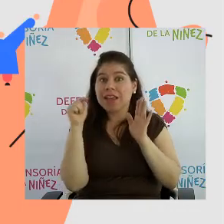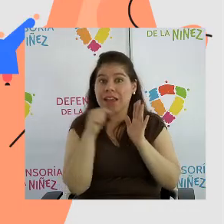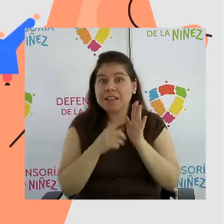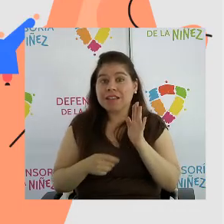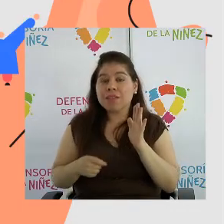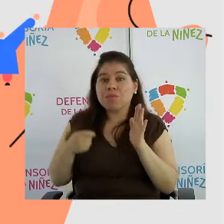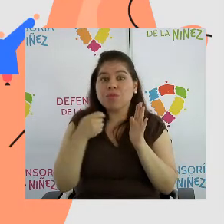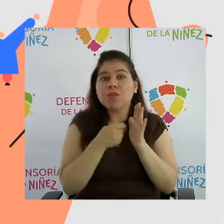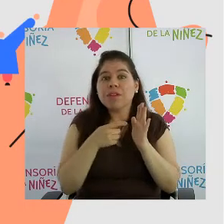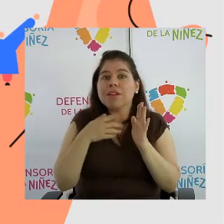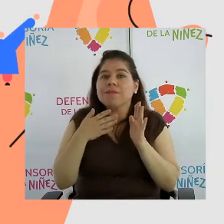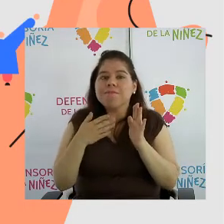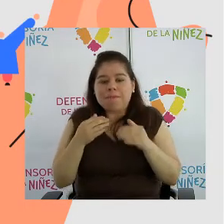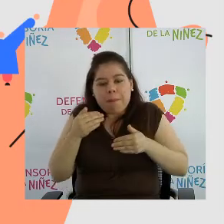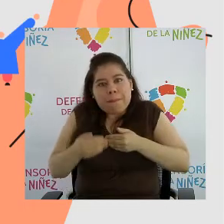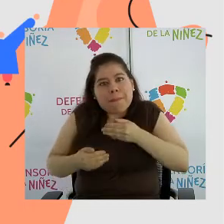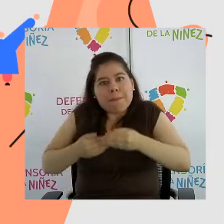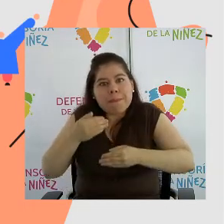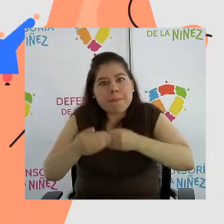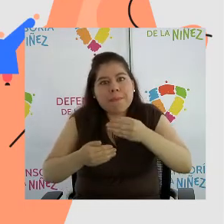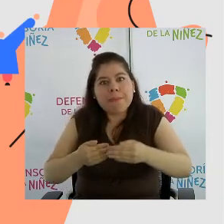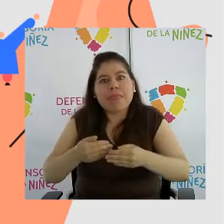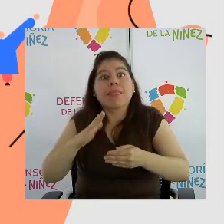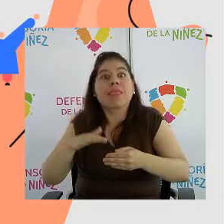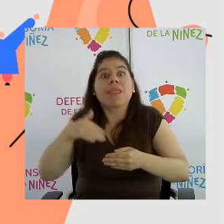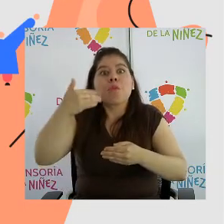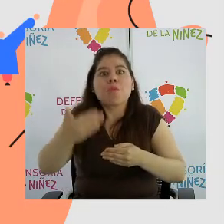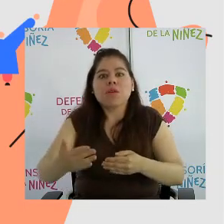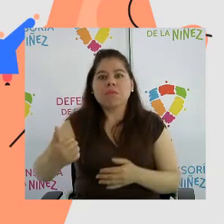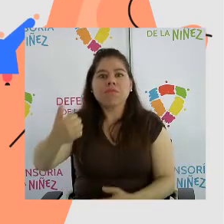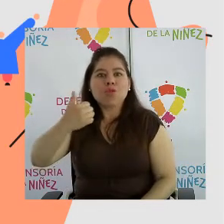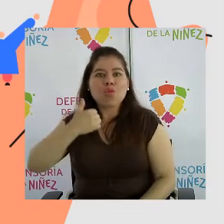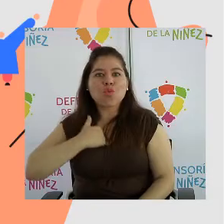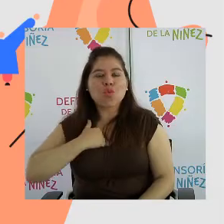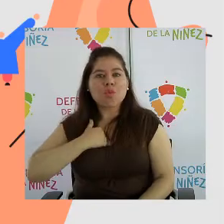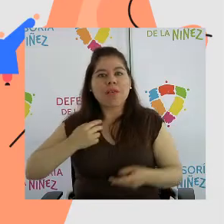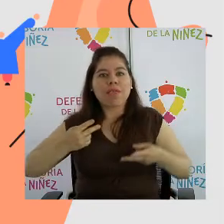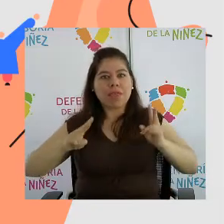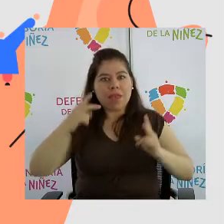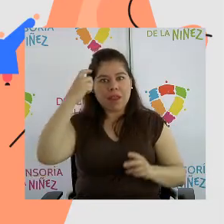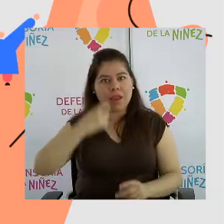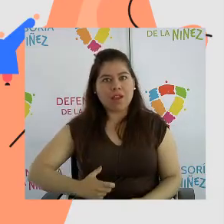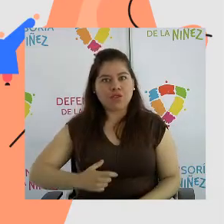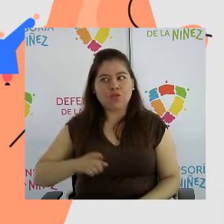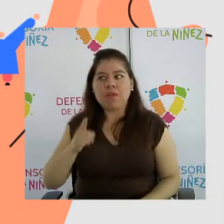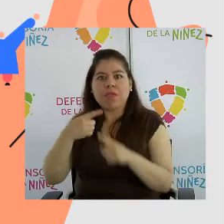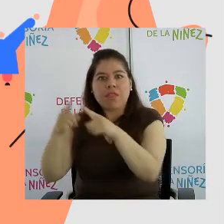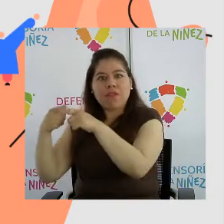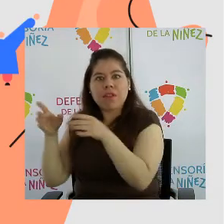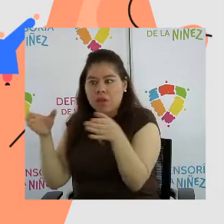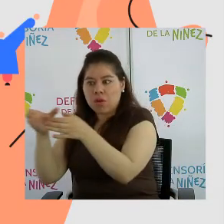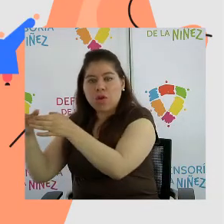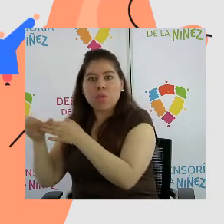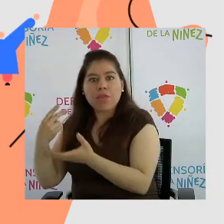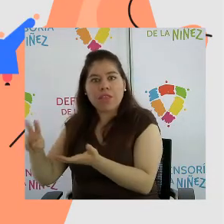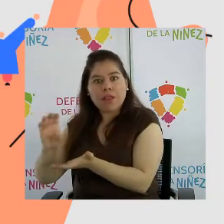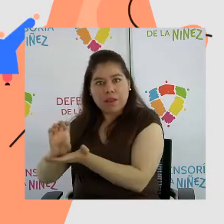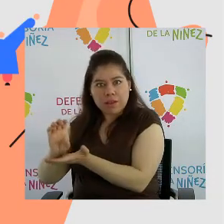mecanismos efectivos para exigir el cumplimiento y el respeto de los derechos humanos a los órganos del Estado, que imponga